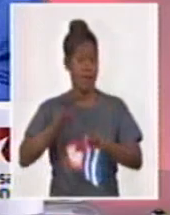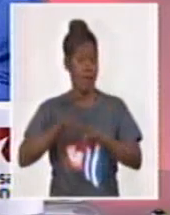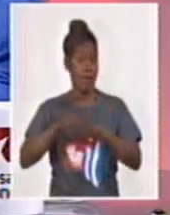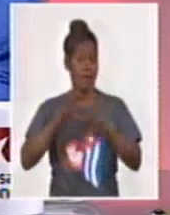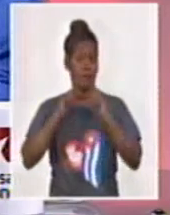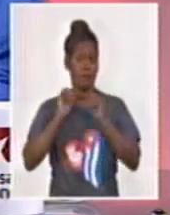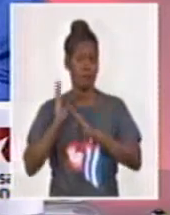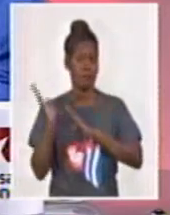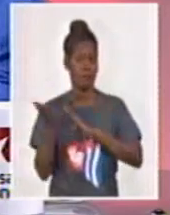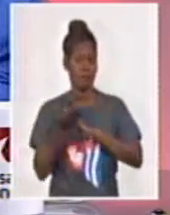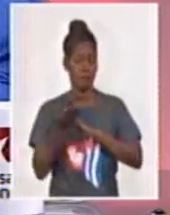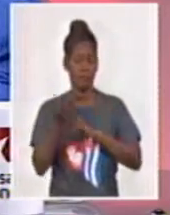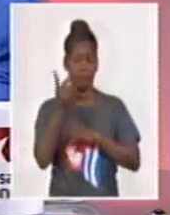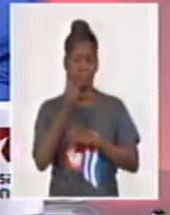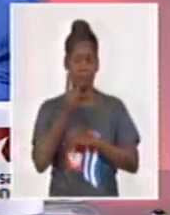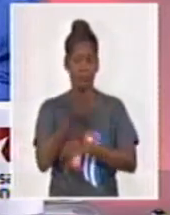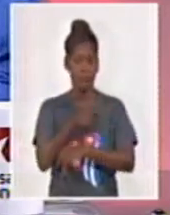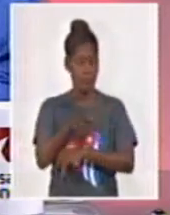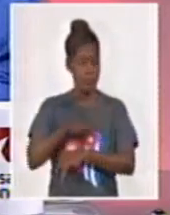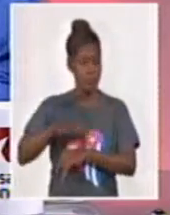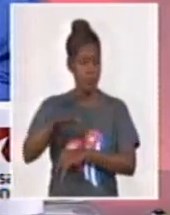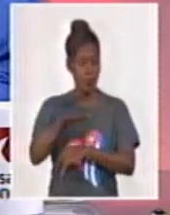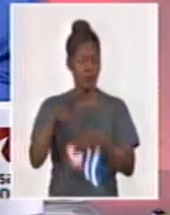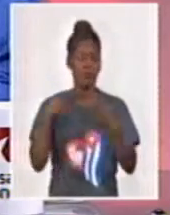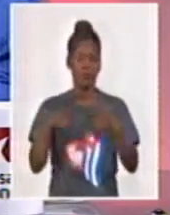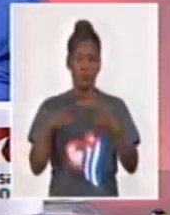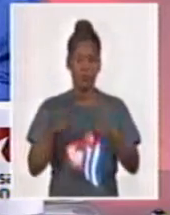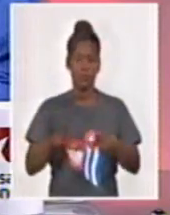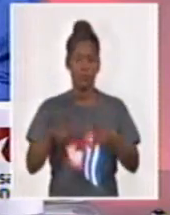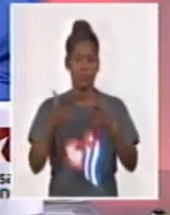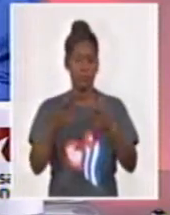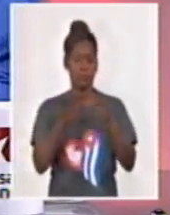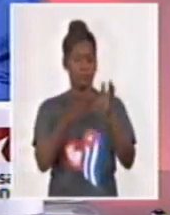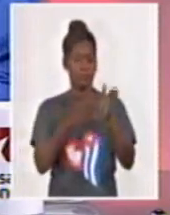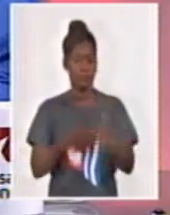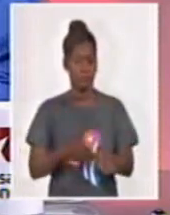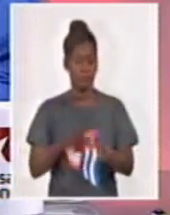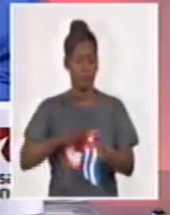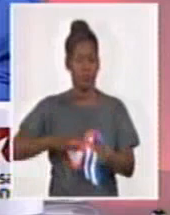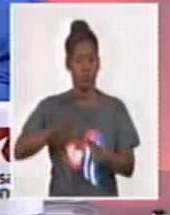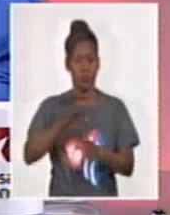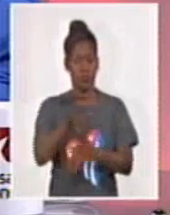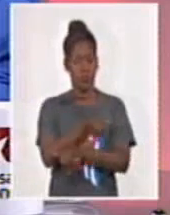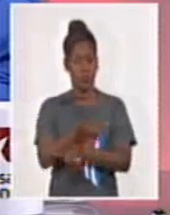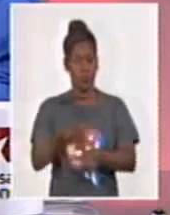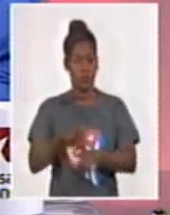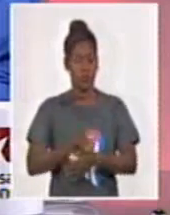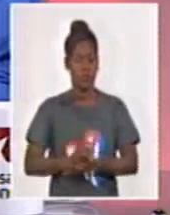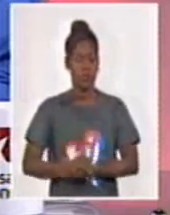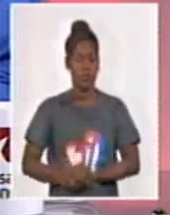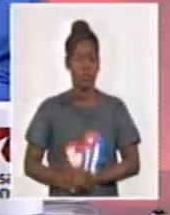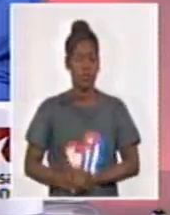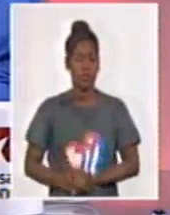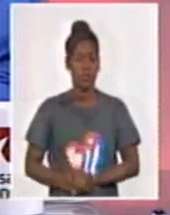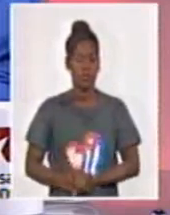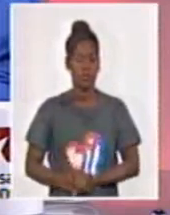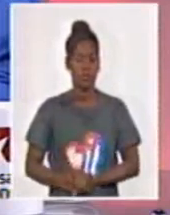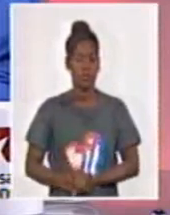por supuesto, el cumplimiento riguroso de todas las cuestiones referentes a las indicaciones de salud pública.